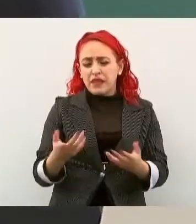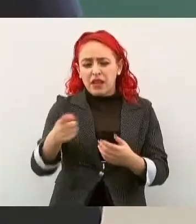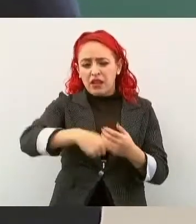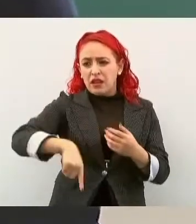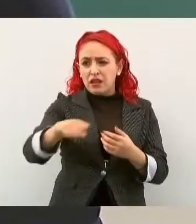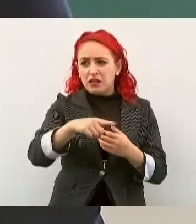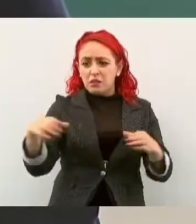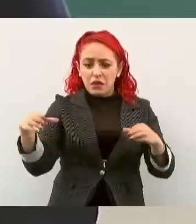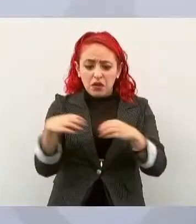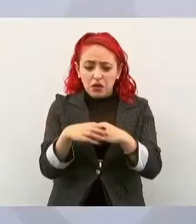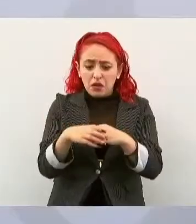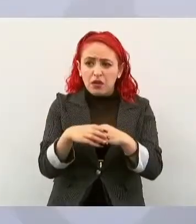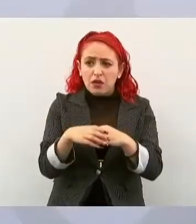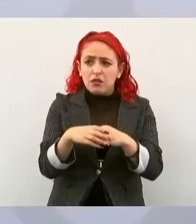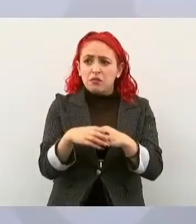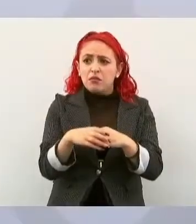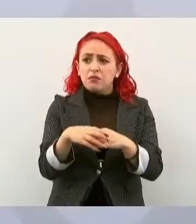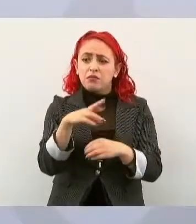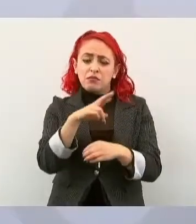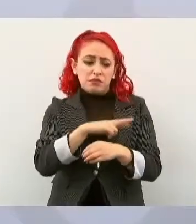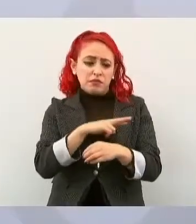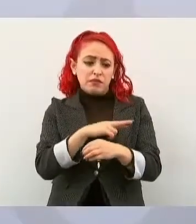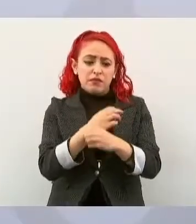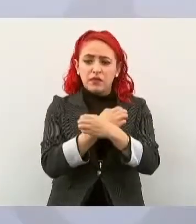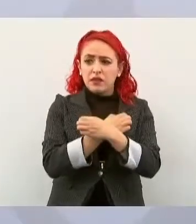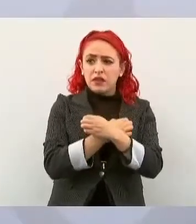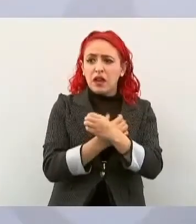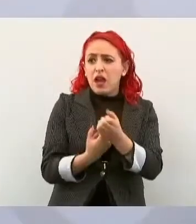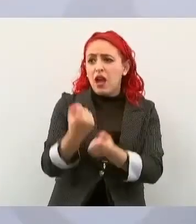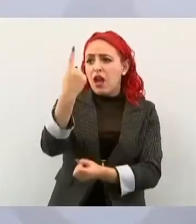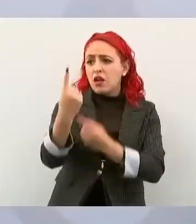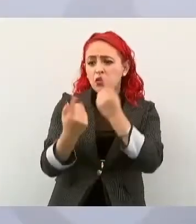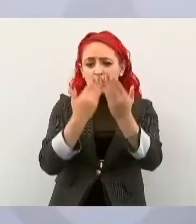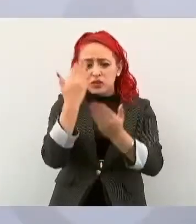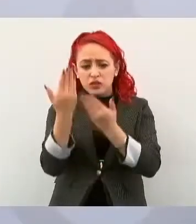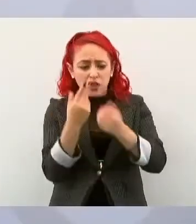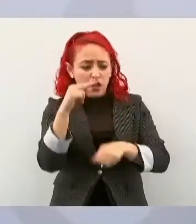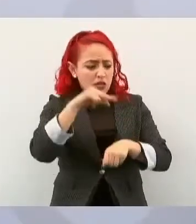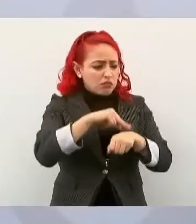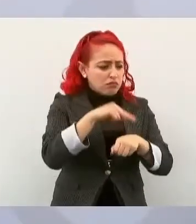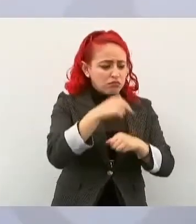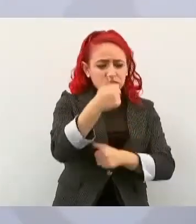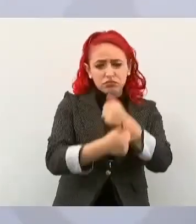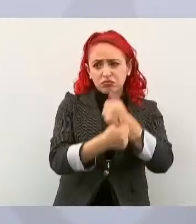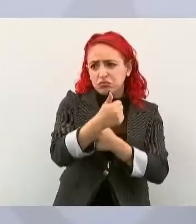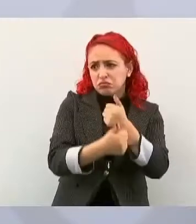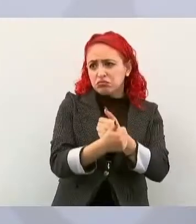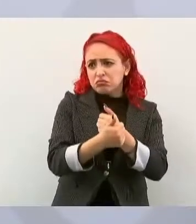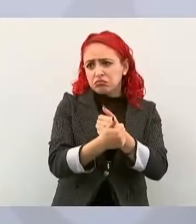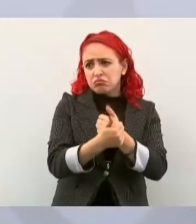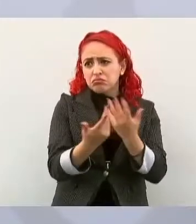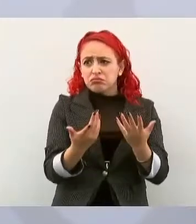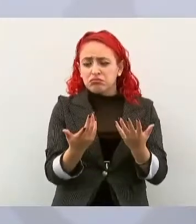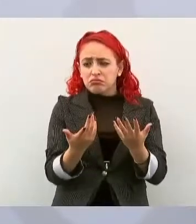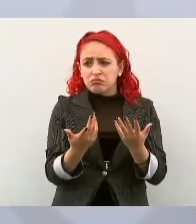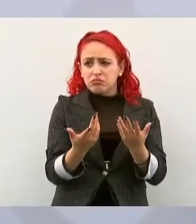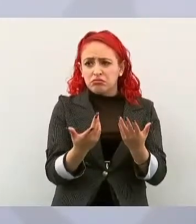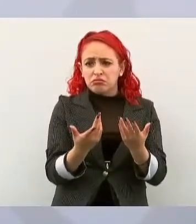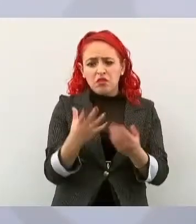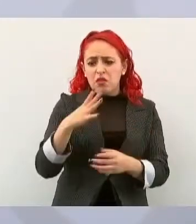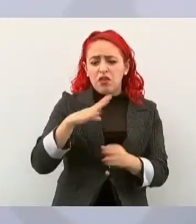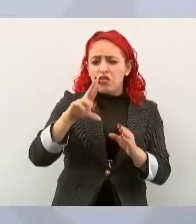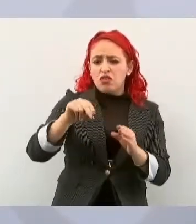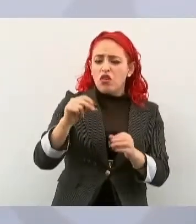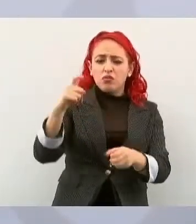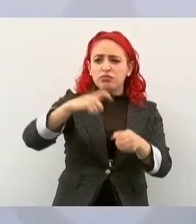de privatizar la educación, los que querían estudiar medicina o cualquier otra carrera se les